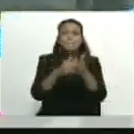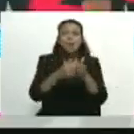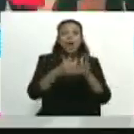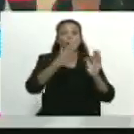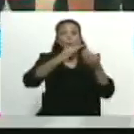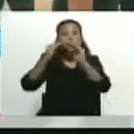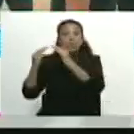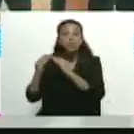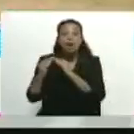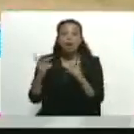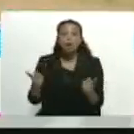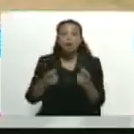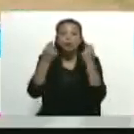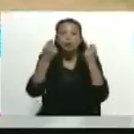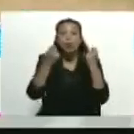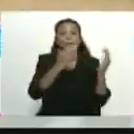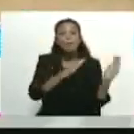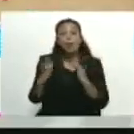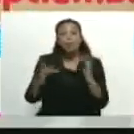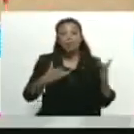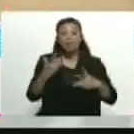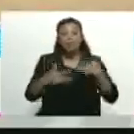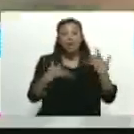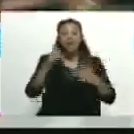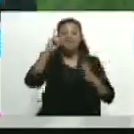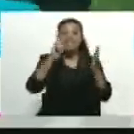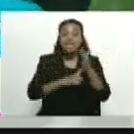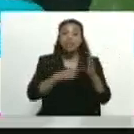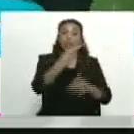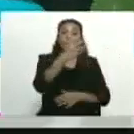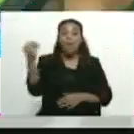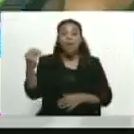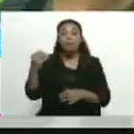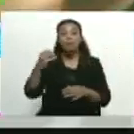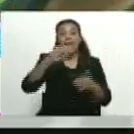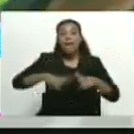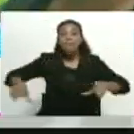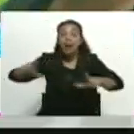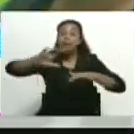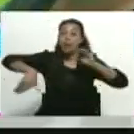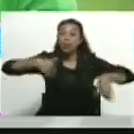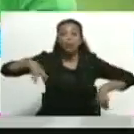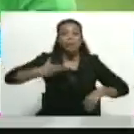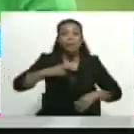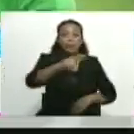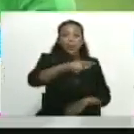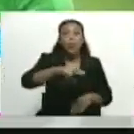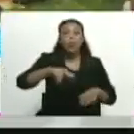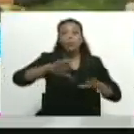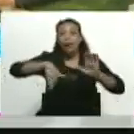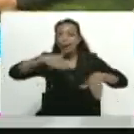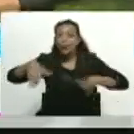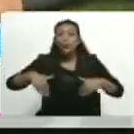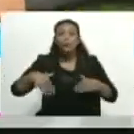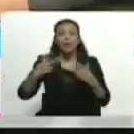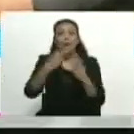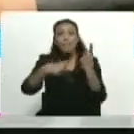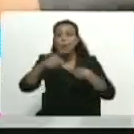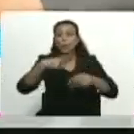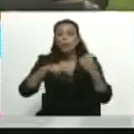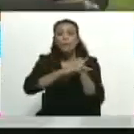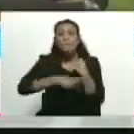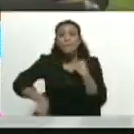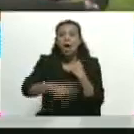comunidades que están priorizadas, presidente, pero además se le suman 120 espacios nacionales: playas, ríos, parques, balnearios, bulevares,